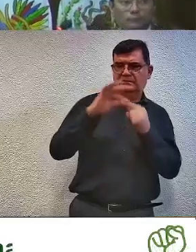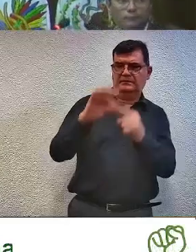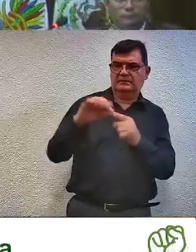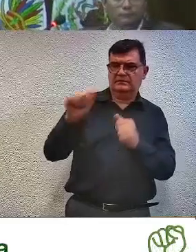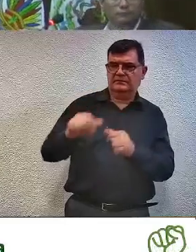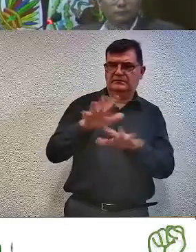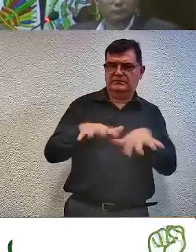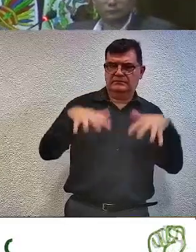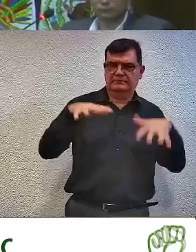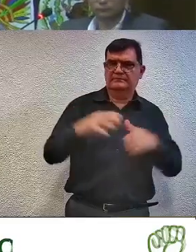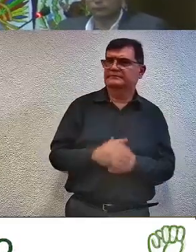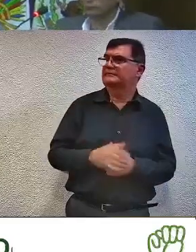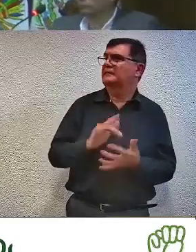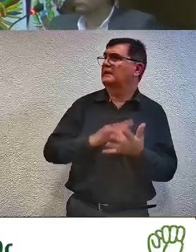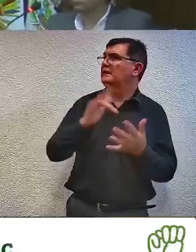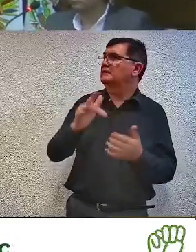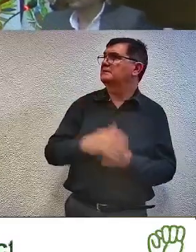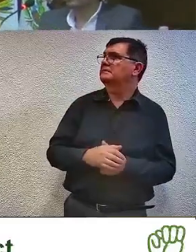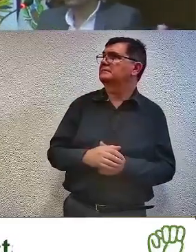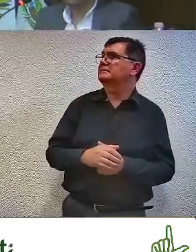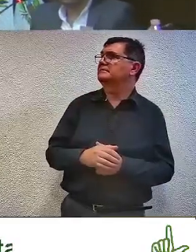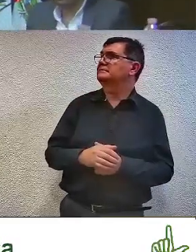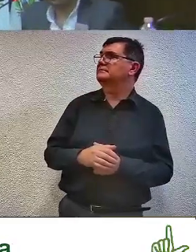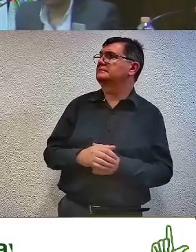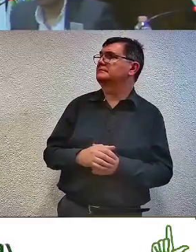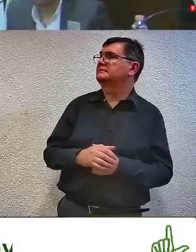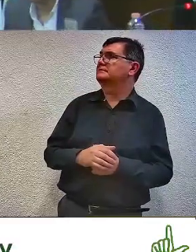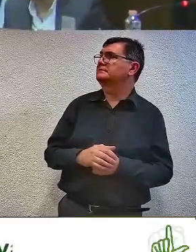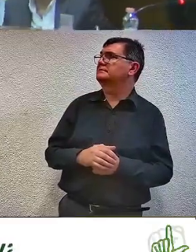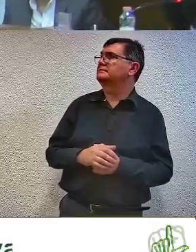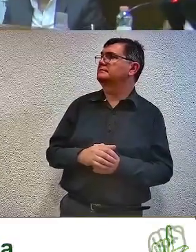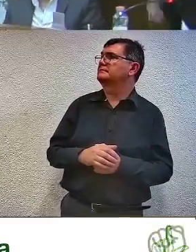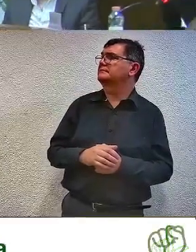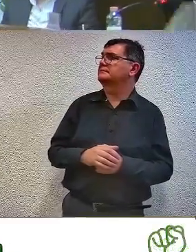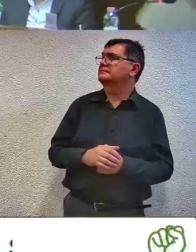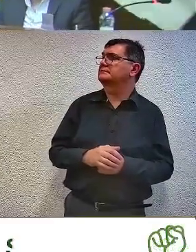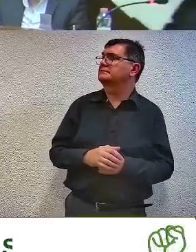esta sesión. Muy buenas tardes. Buenas tardes. Hasta.